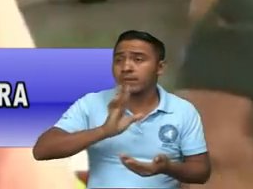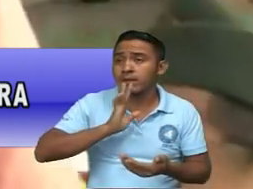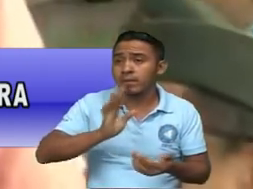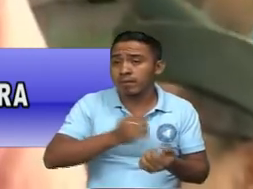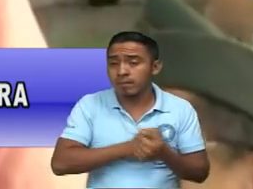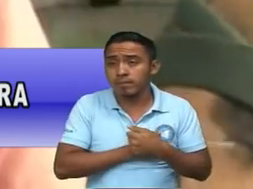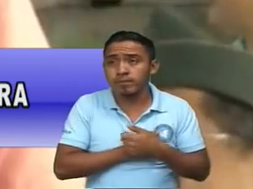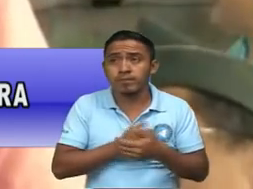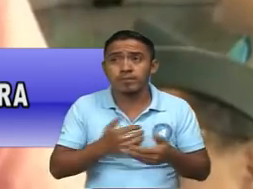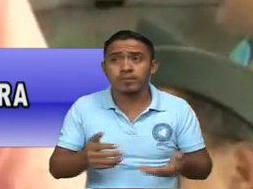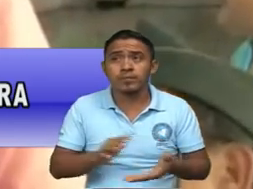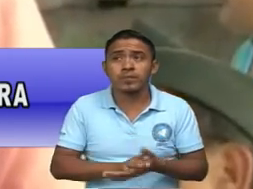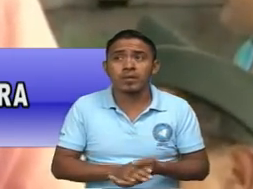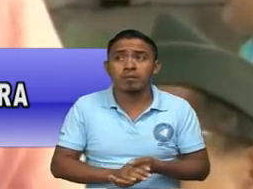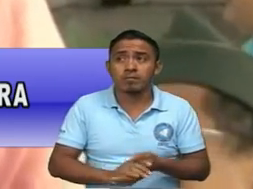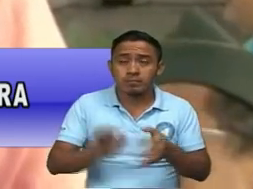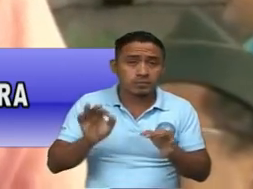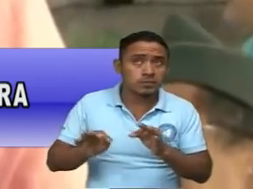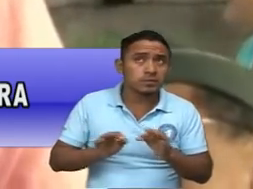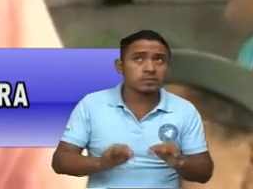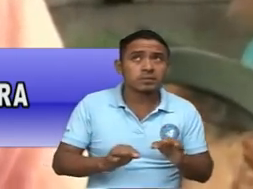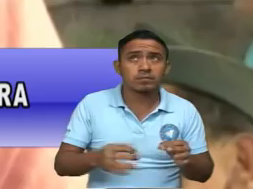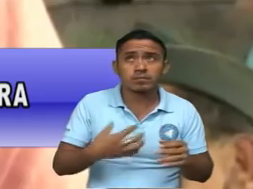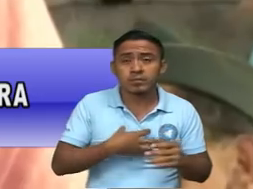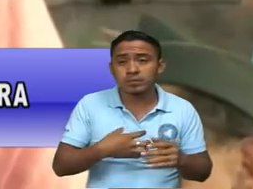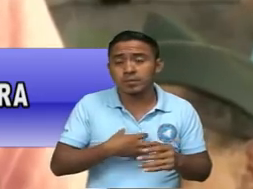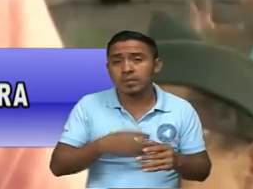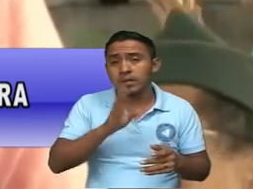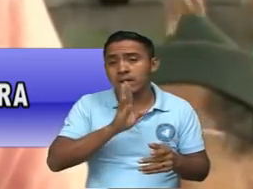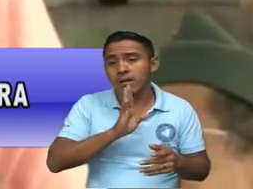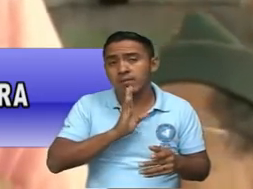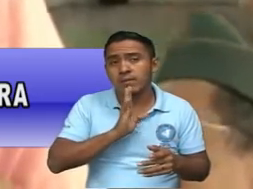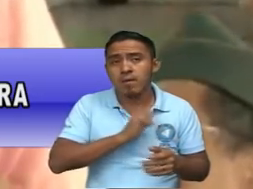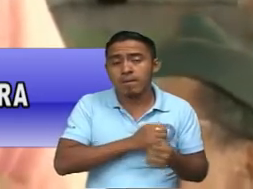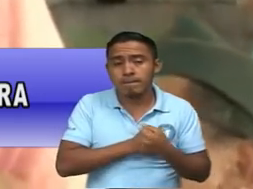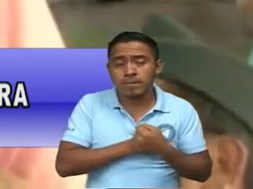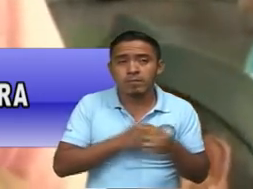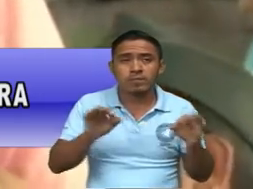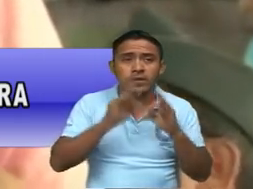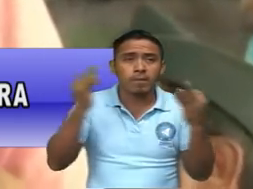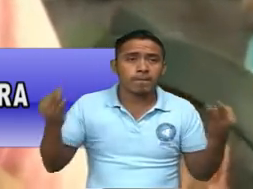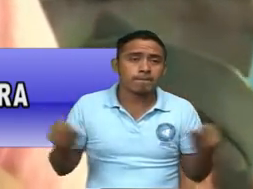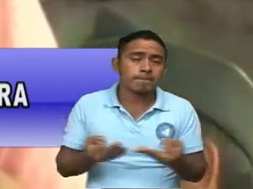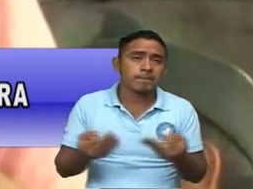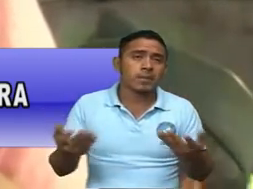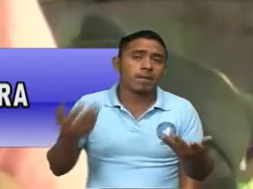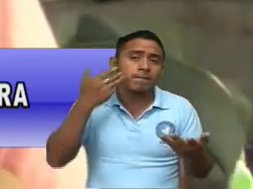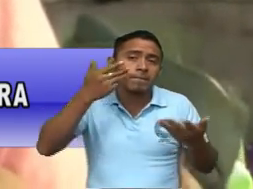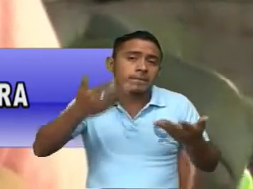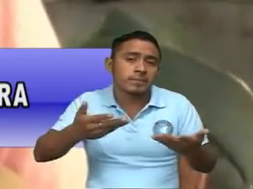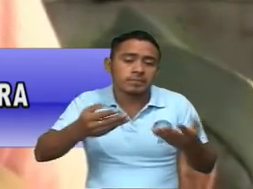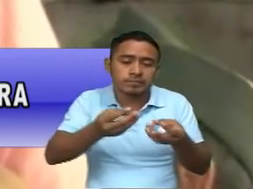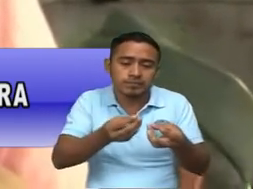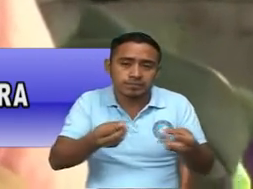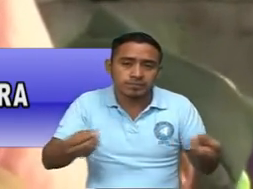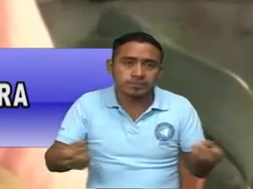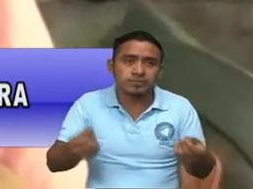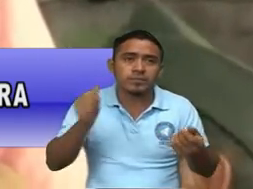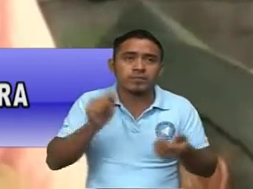amor. Y qué mejor, así como hablamos del amor por nuestra familia, hablar por la madre tierra,